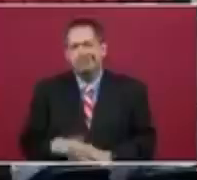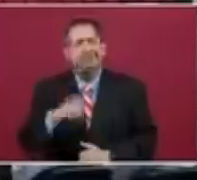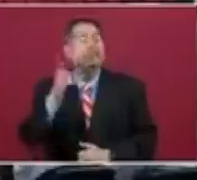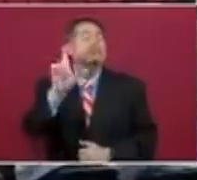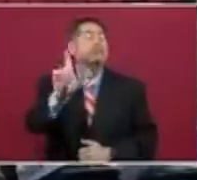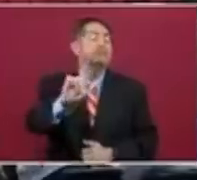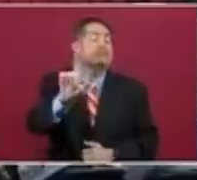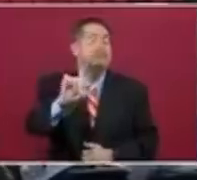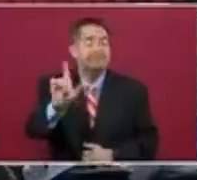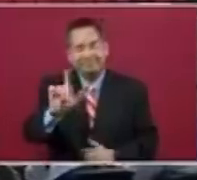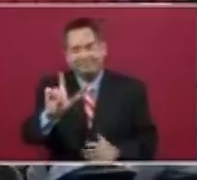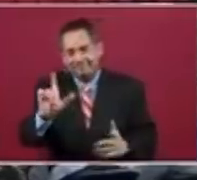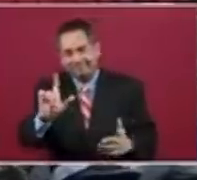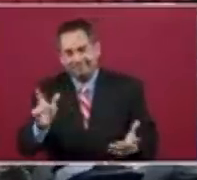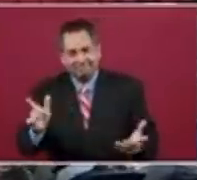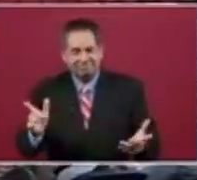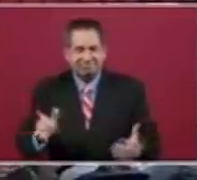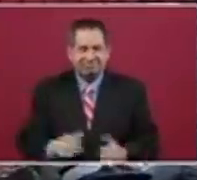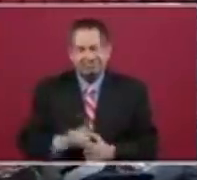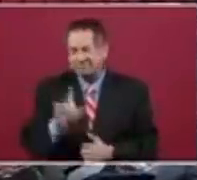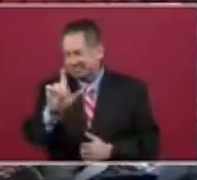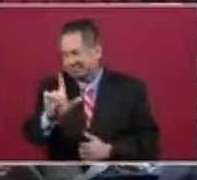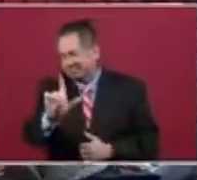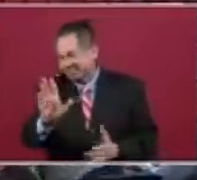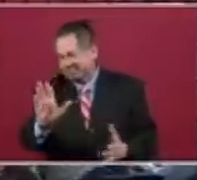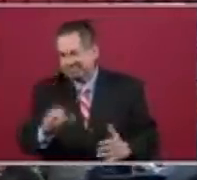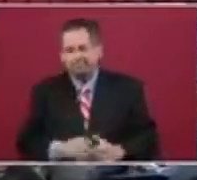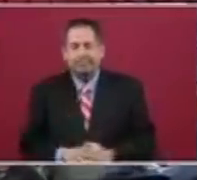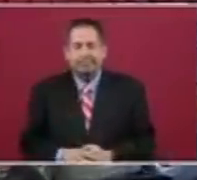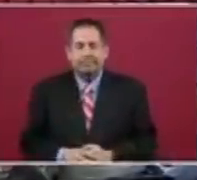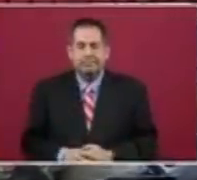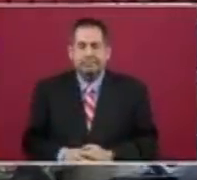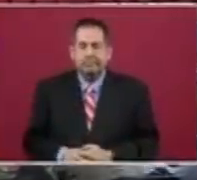lunes. El lunes.